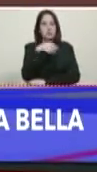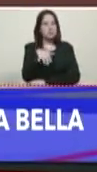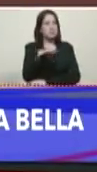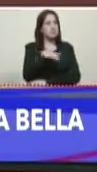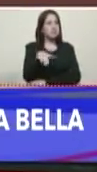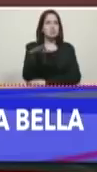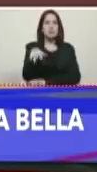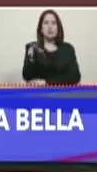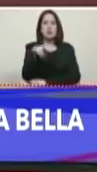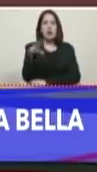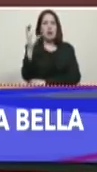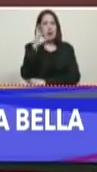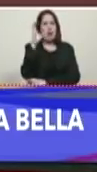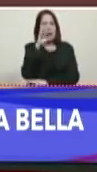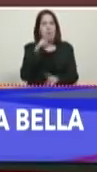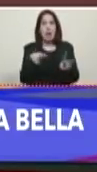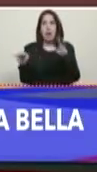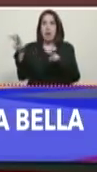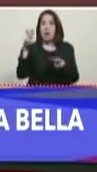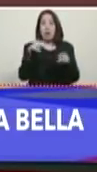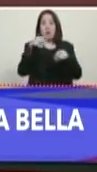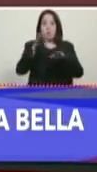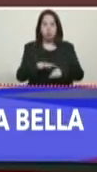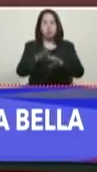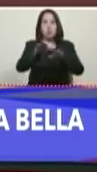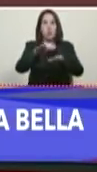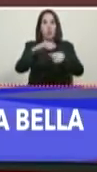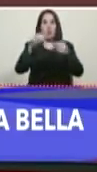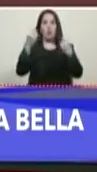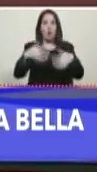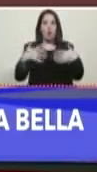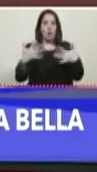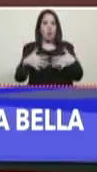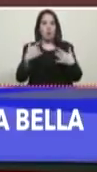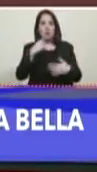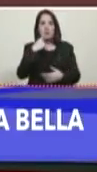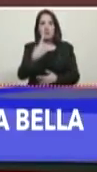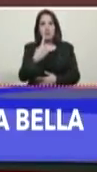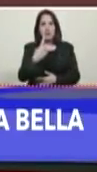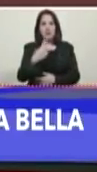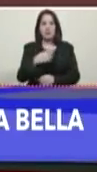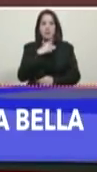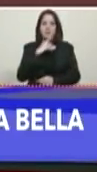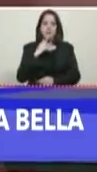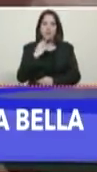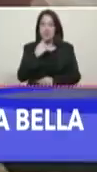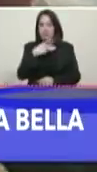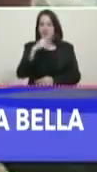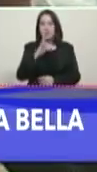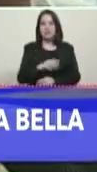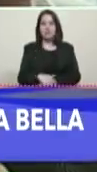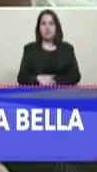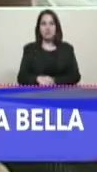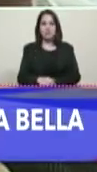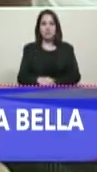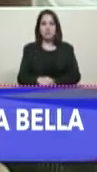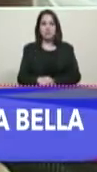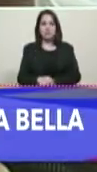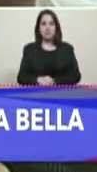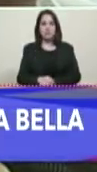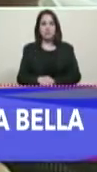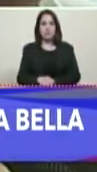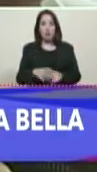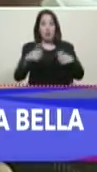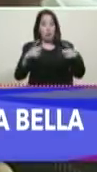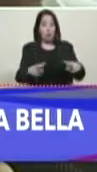caracas y cae un hueco y decía una expresión que no lo voy a repetir aquí un